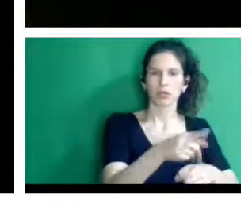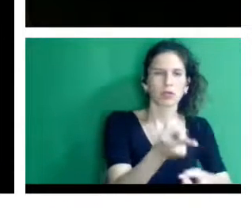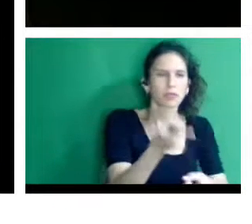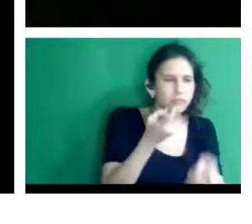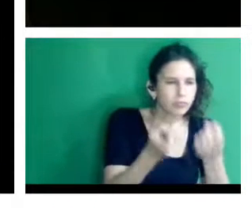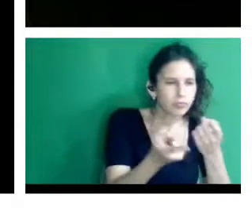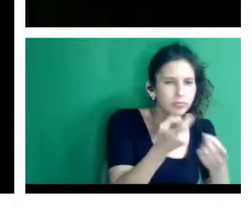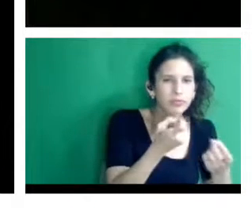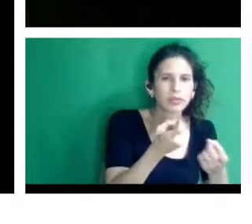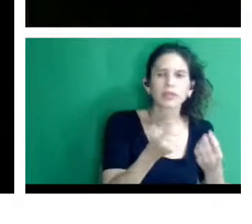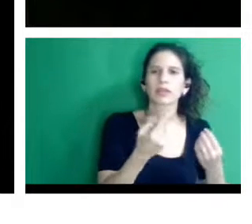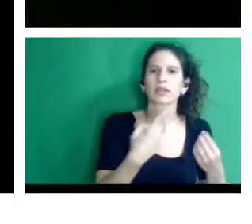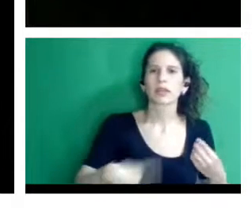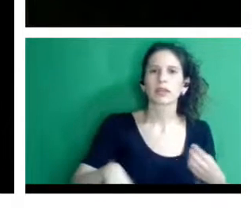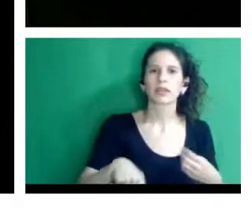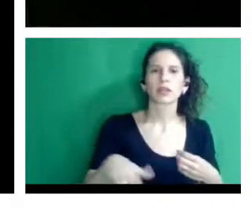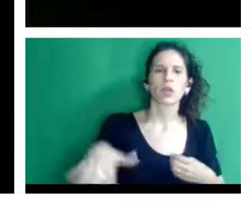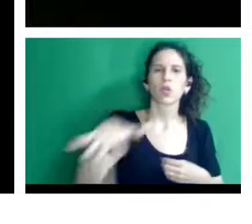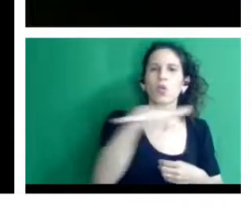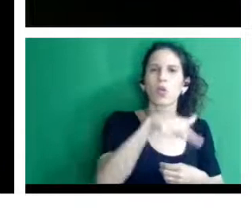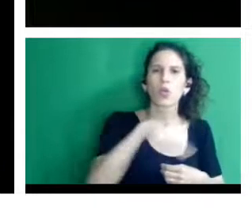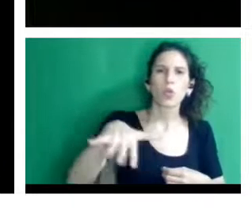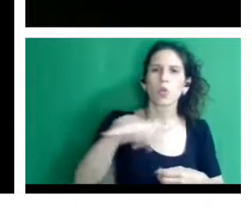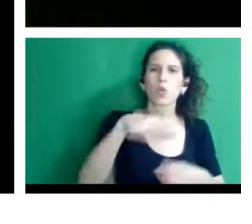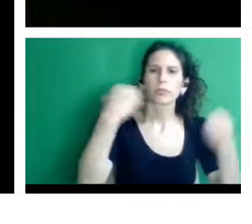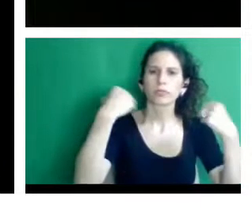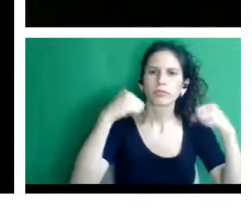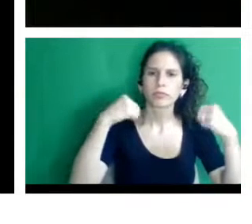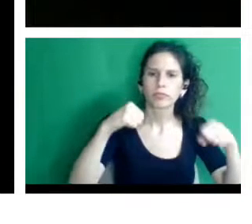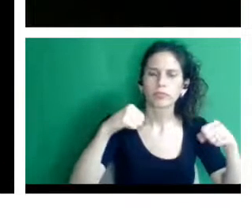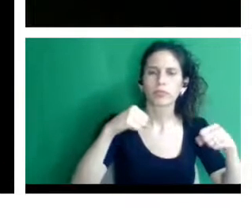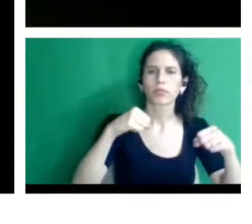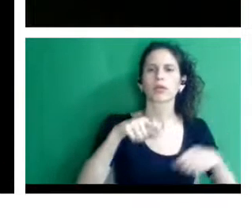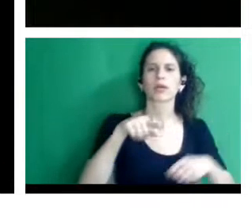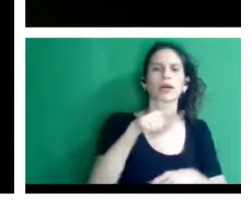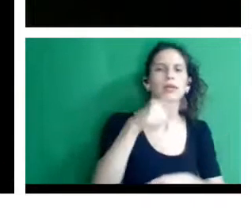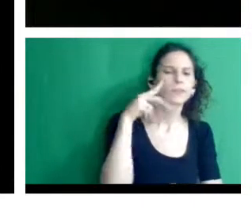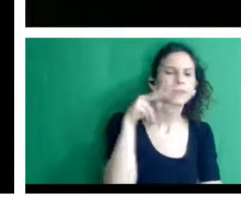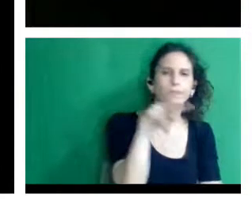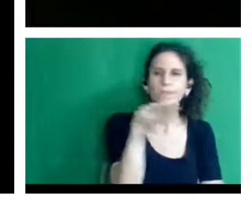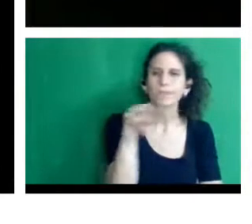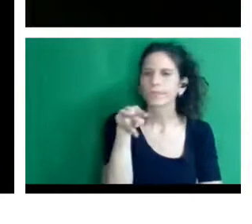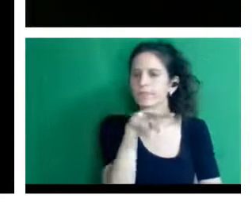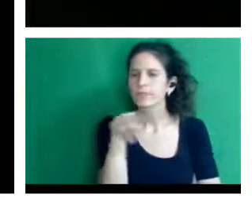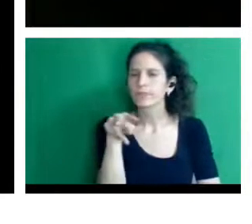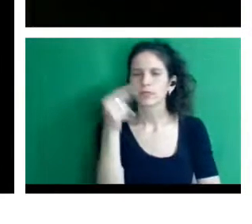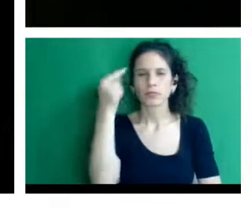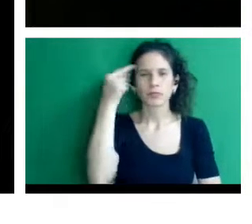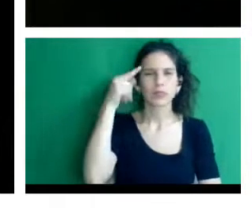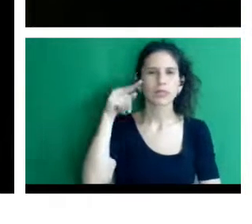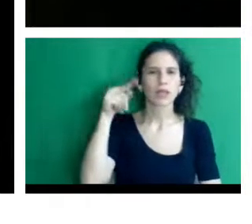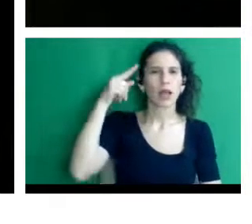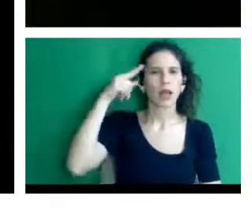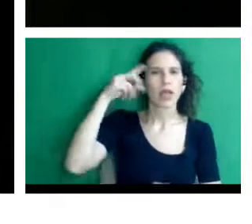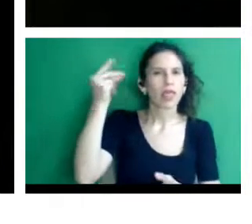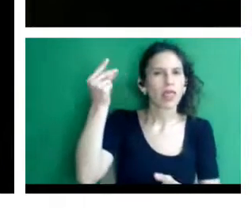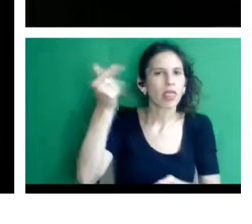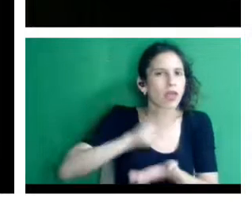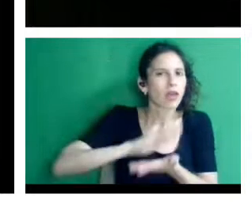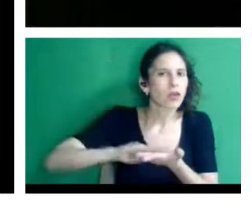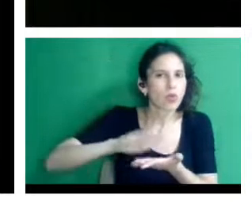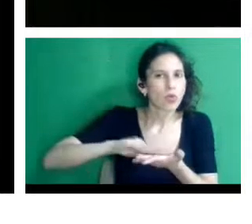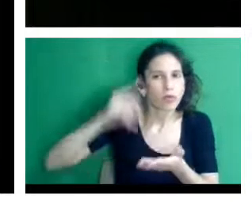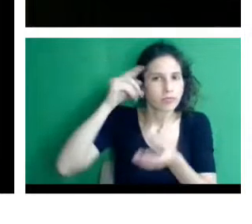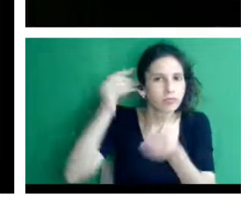los escenarios deportivos y a la vez recomendar soluciones de accesibilidad para la nueva infraestructura, para las